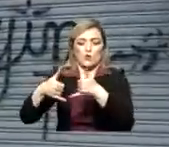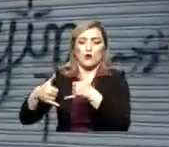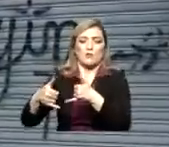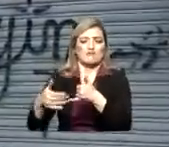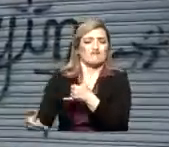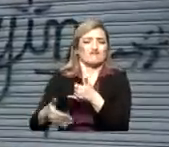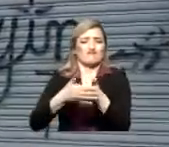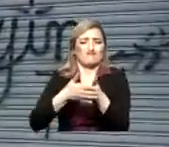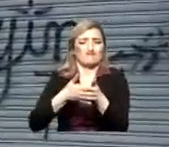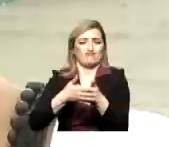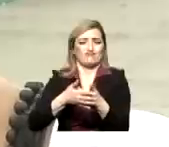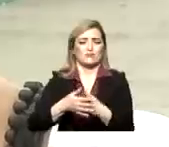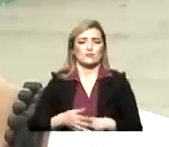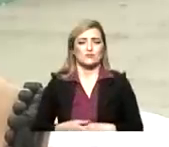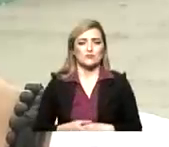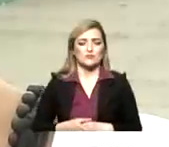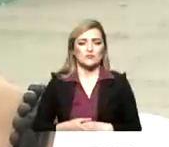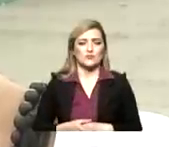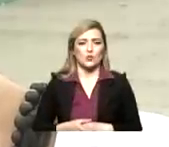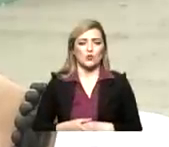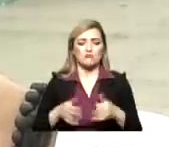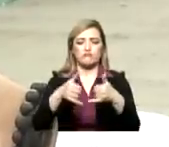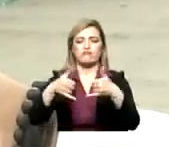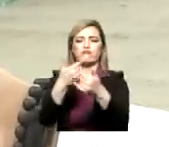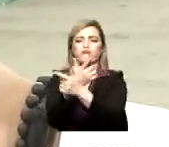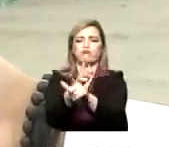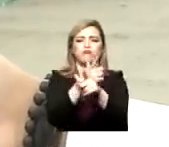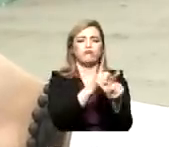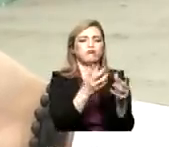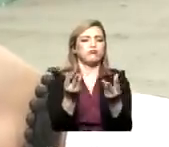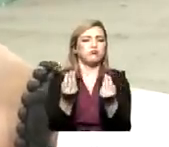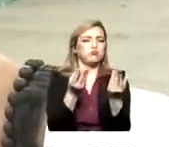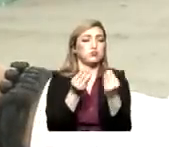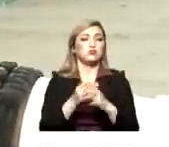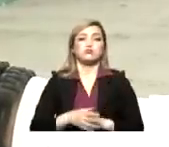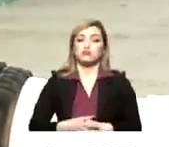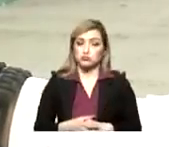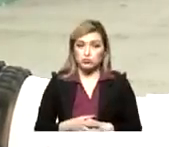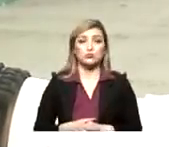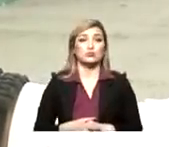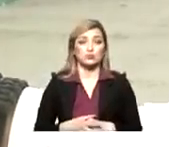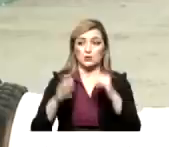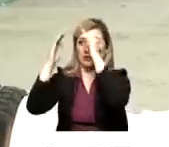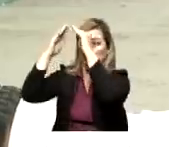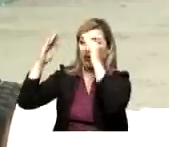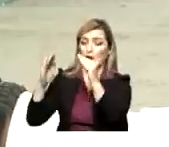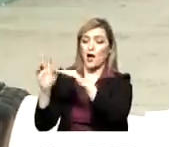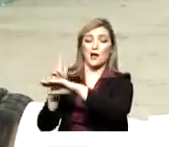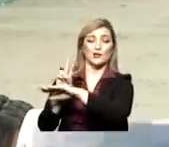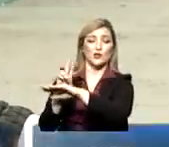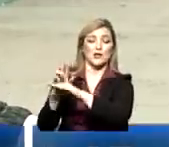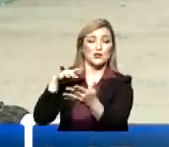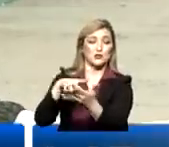sus puertas por la crisis. Hay mucha desocupación de locales comerciales, de viviendas que eran usadas